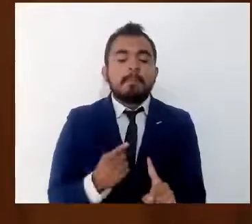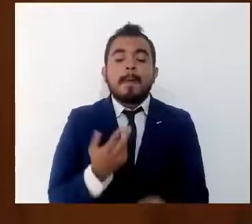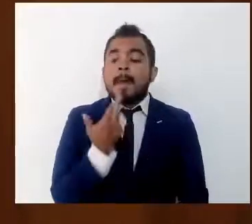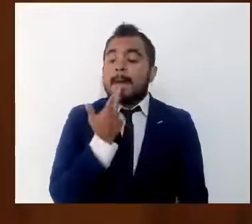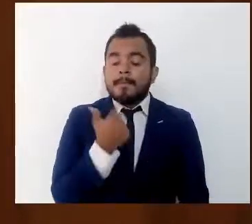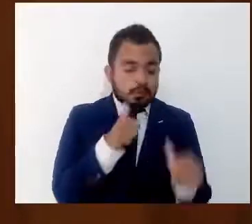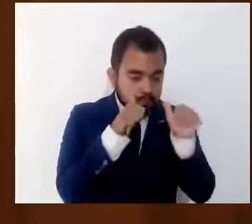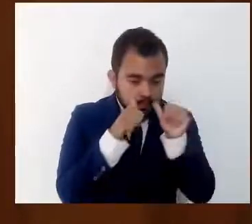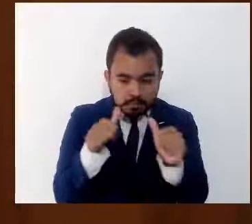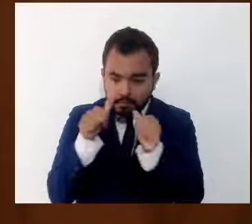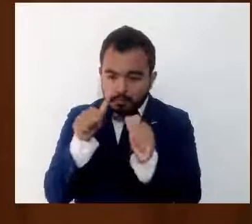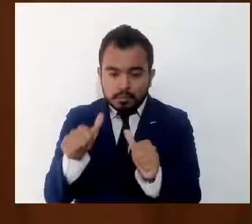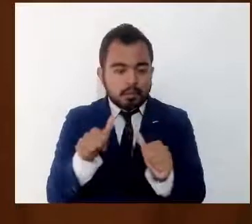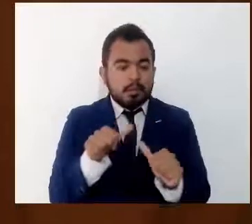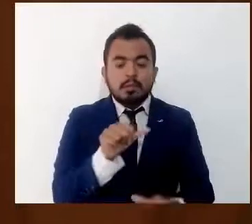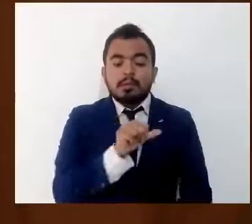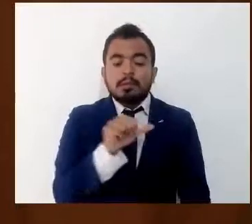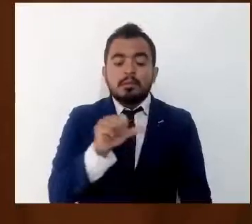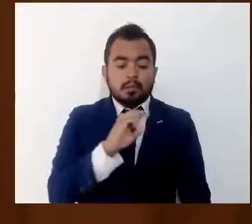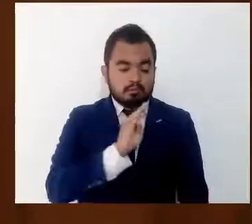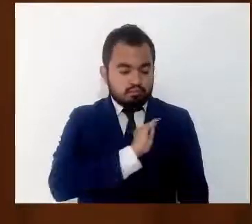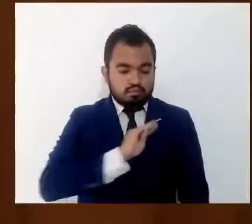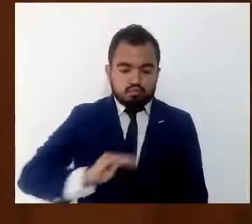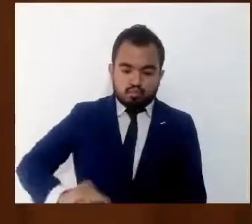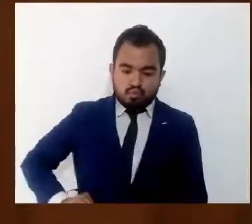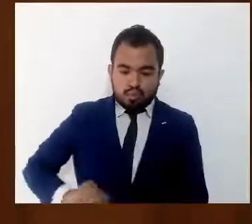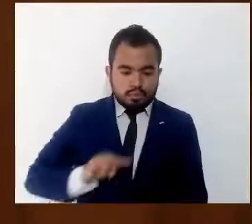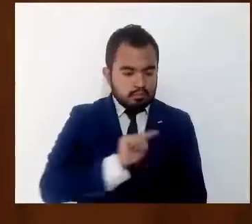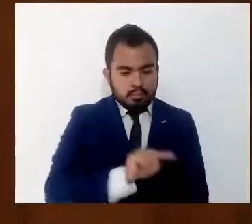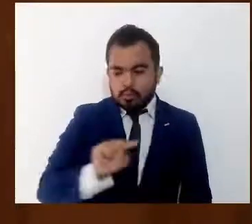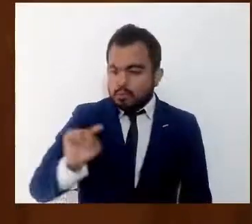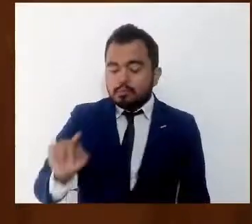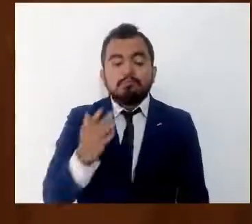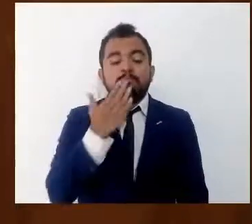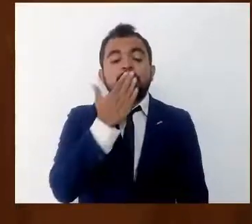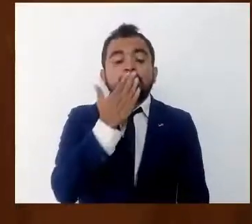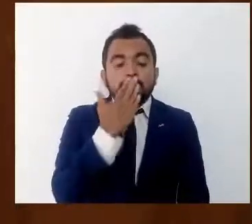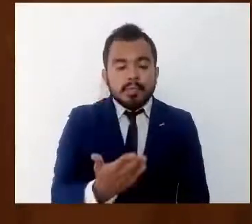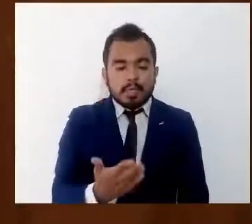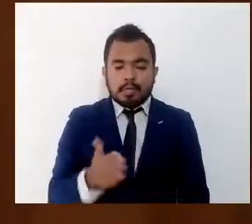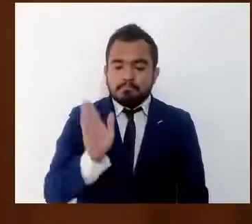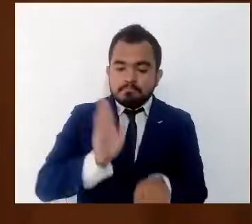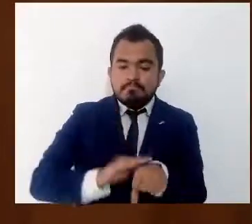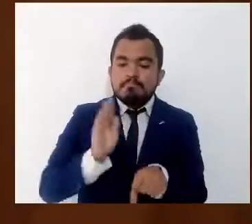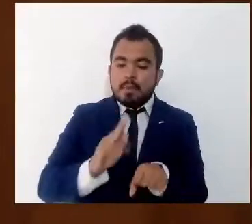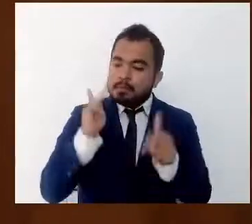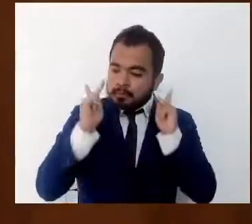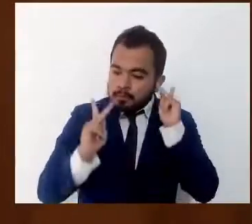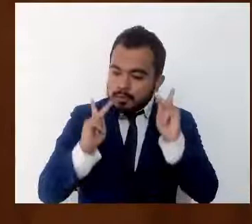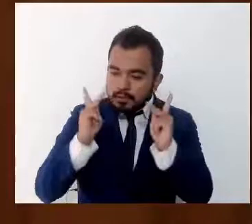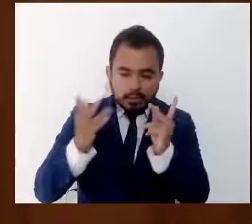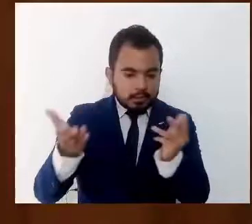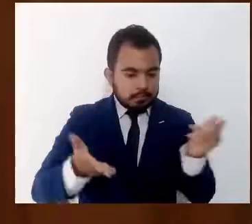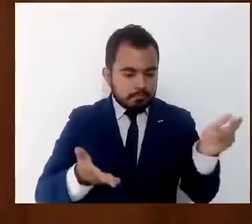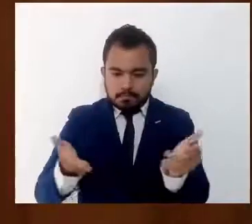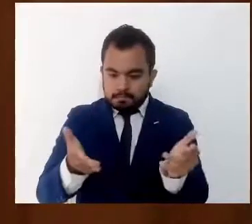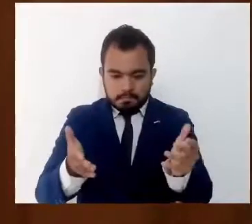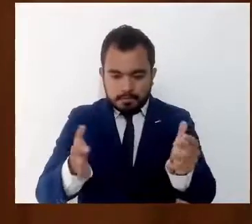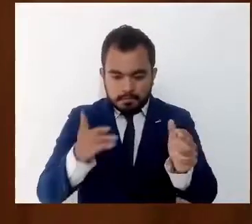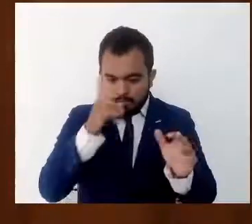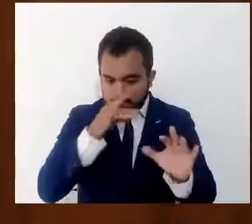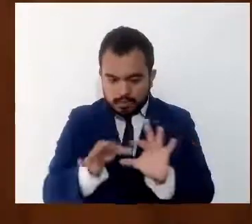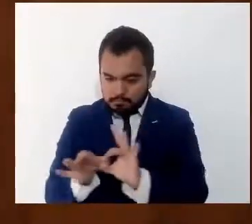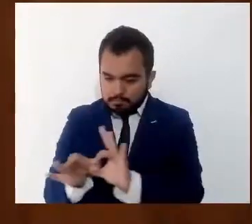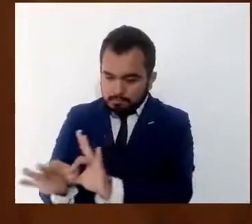tienen potencial para atraer una mayor cantidad de visitantes, generando una sinergia con las dependencias del Estado